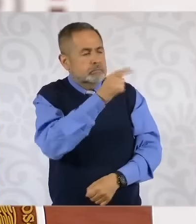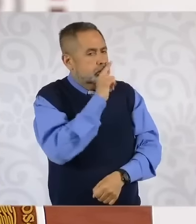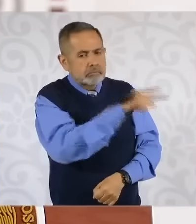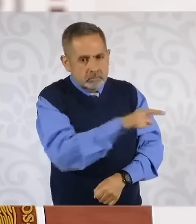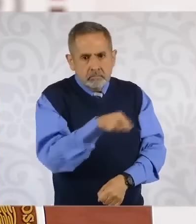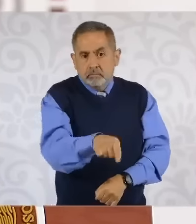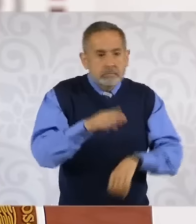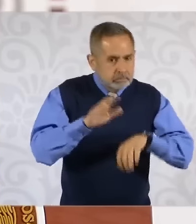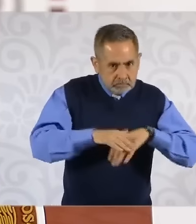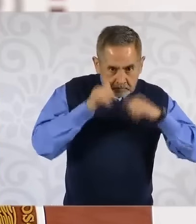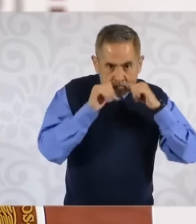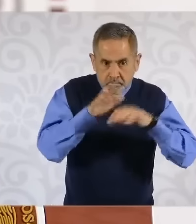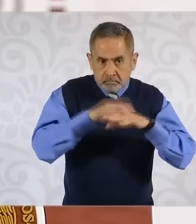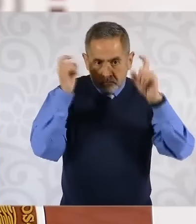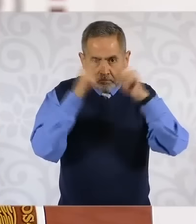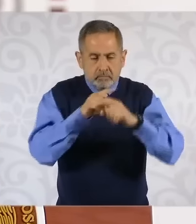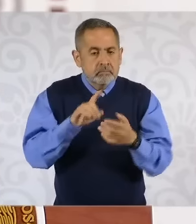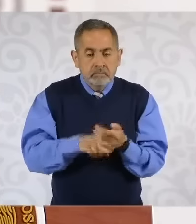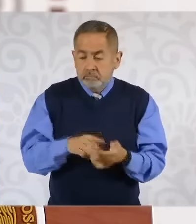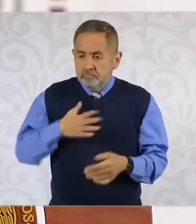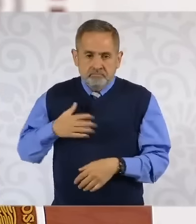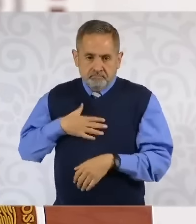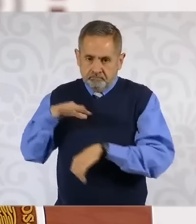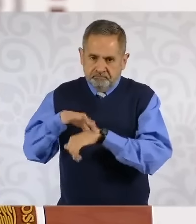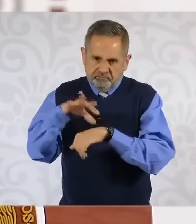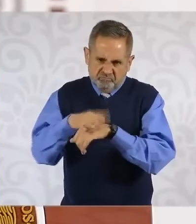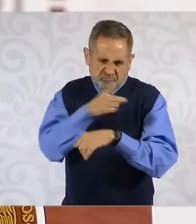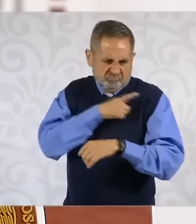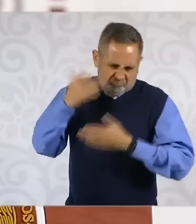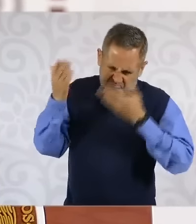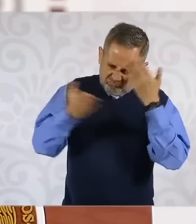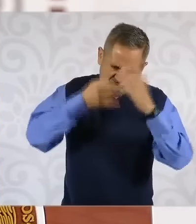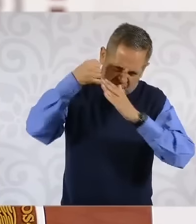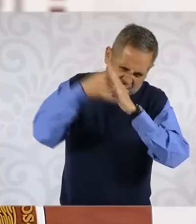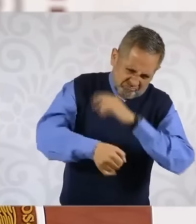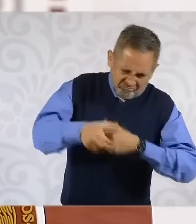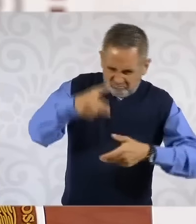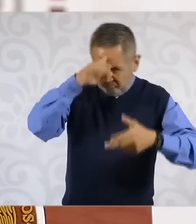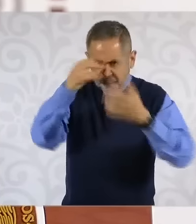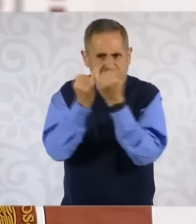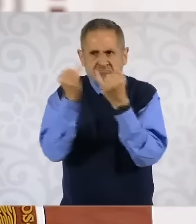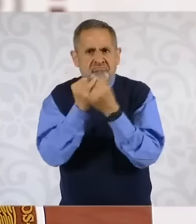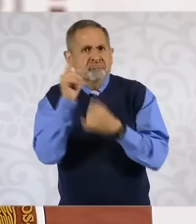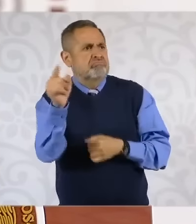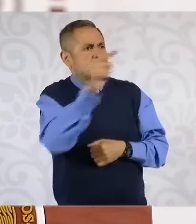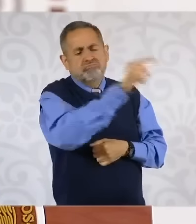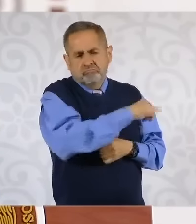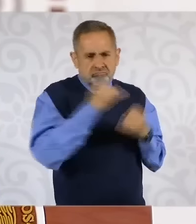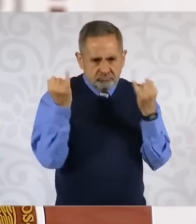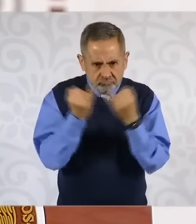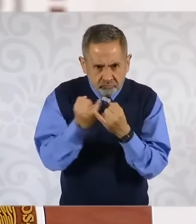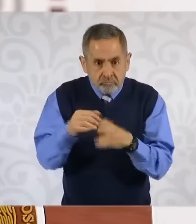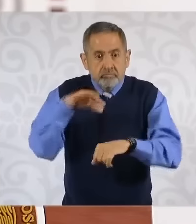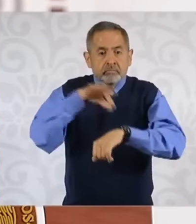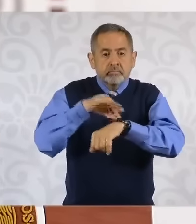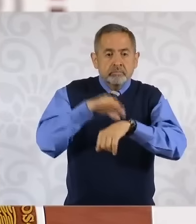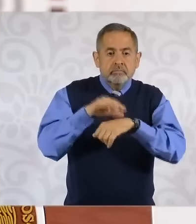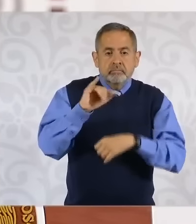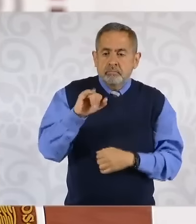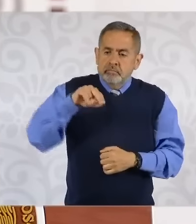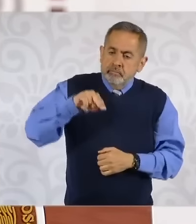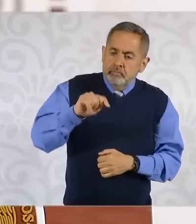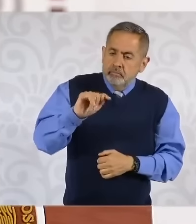es más complicada. Nuestros médicos tienen los conocimientos de todos los médicos generales, pero se llama medicina integral y